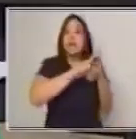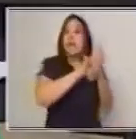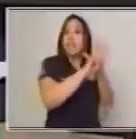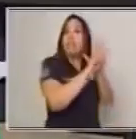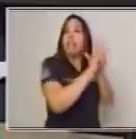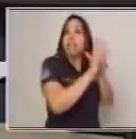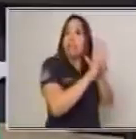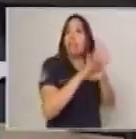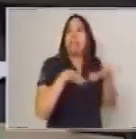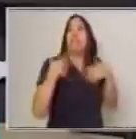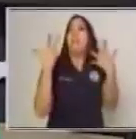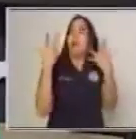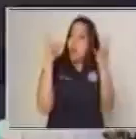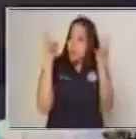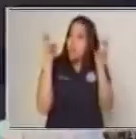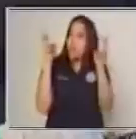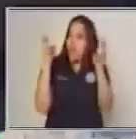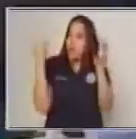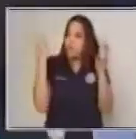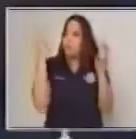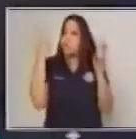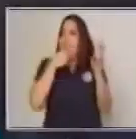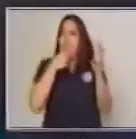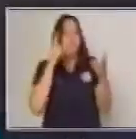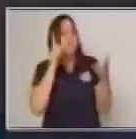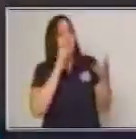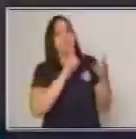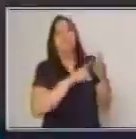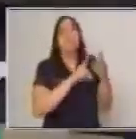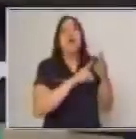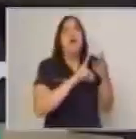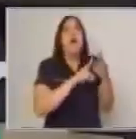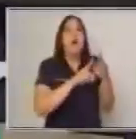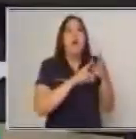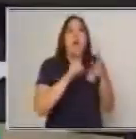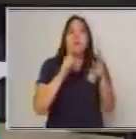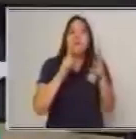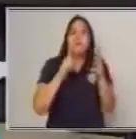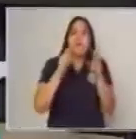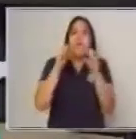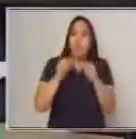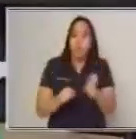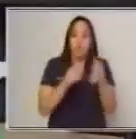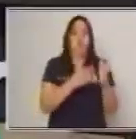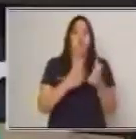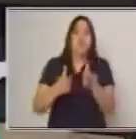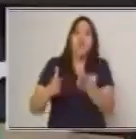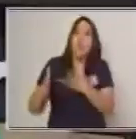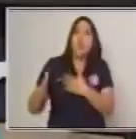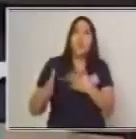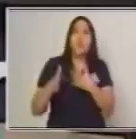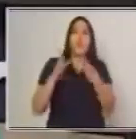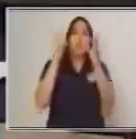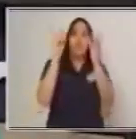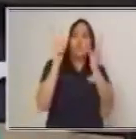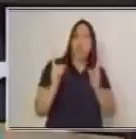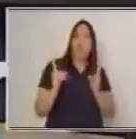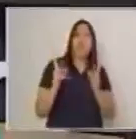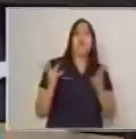Identificar el tema. Es muy importante. Podemos hacer un orden de la información a través de un